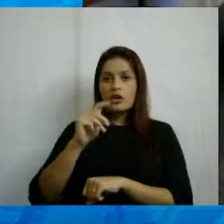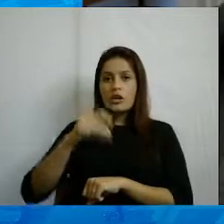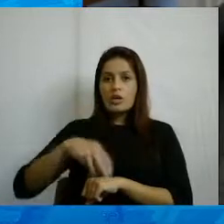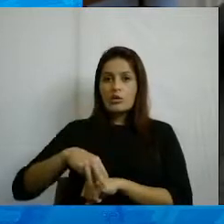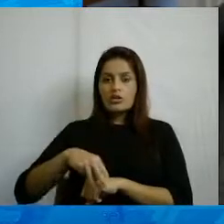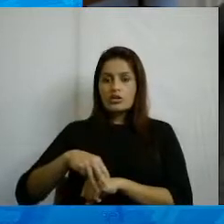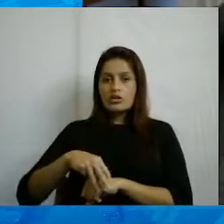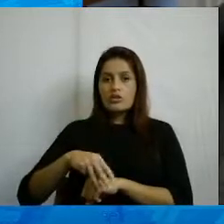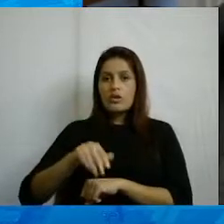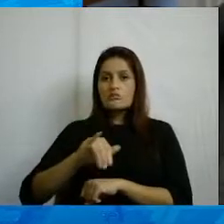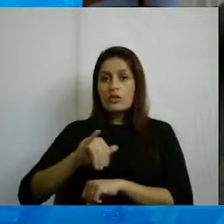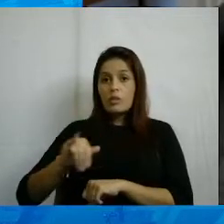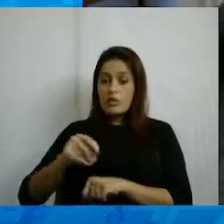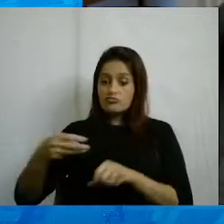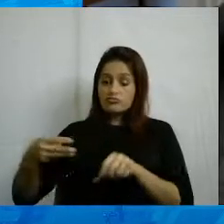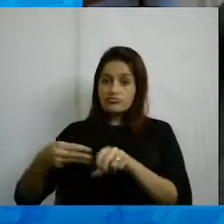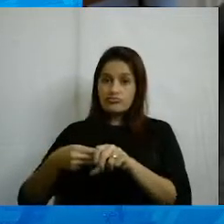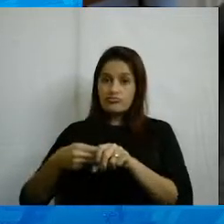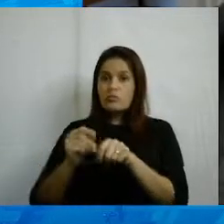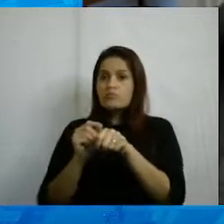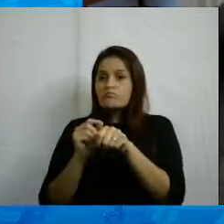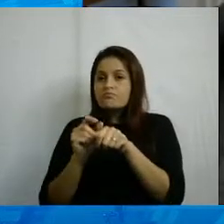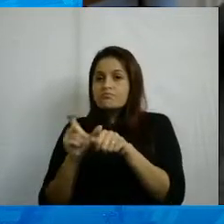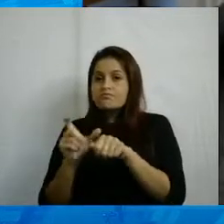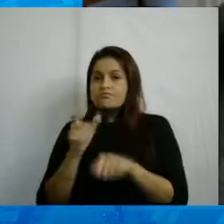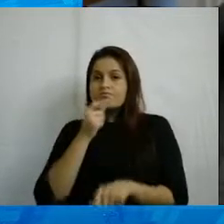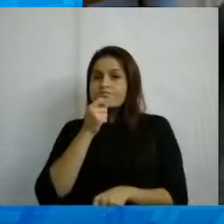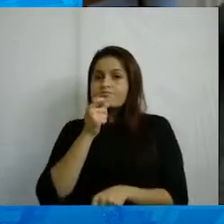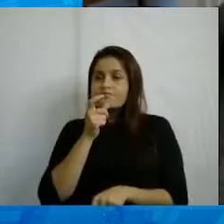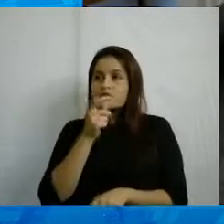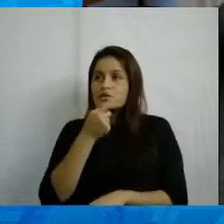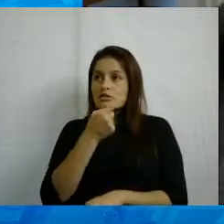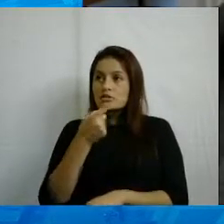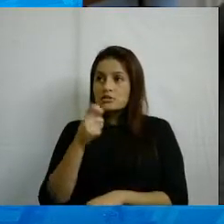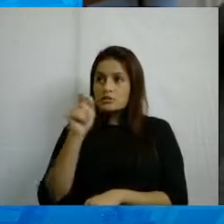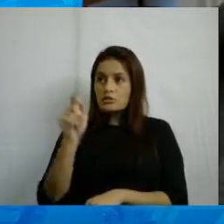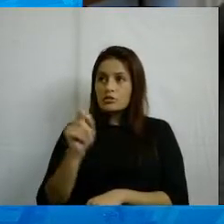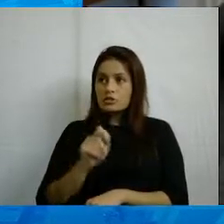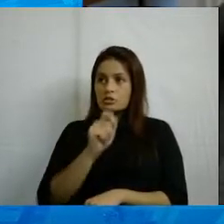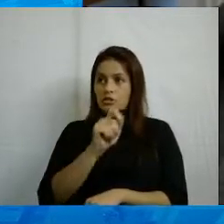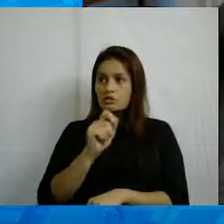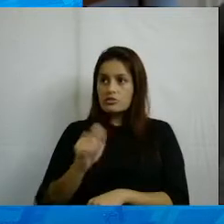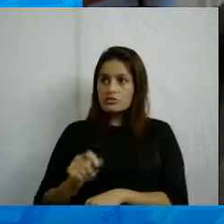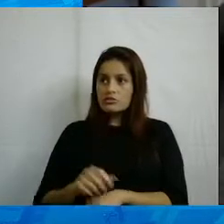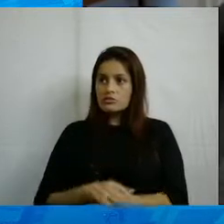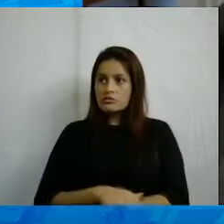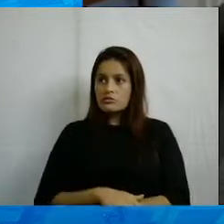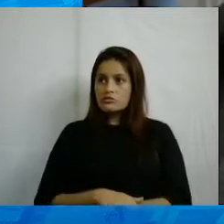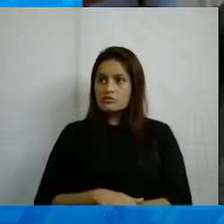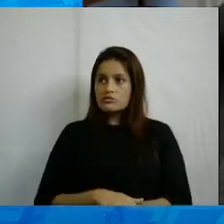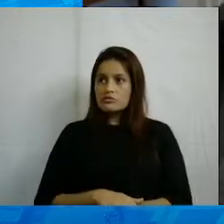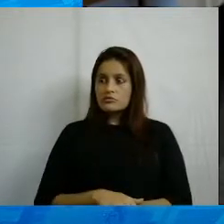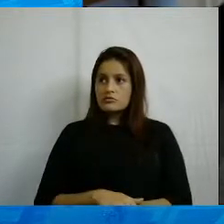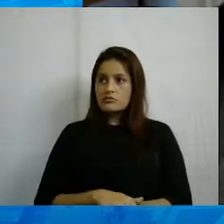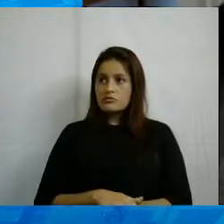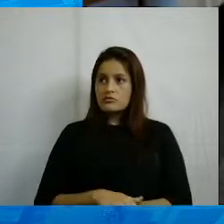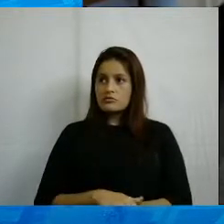100%? Eso. Gracias. Voy a revisarle los antecedentes técnicos que se le